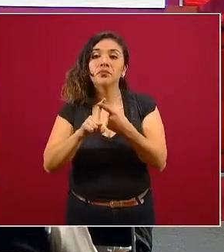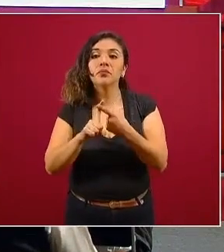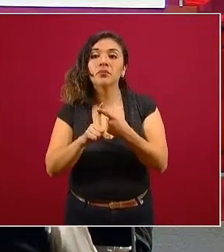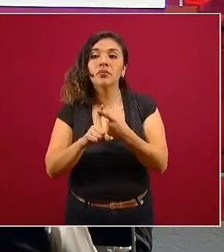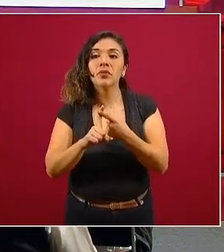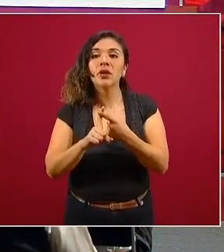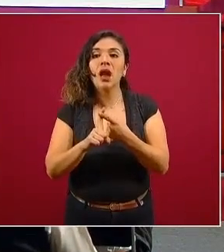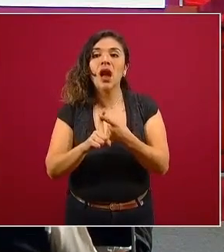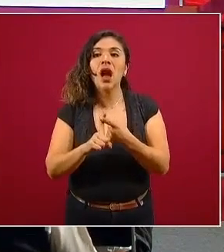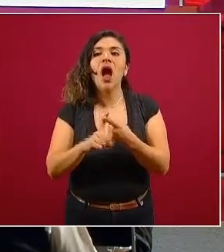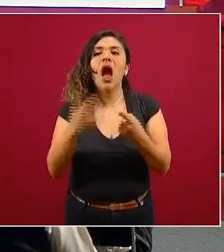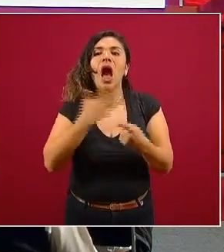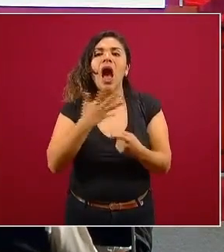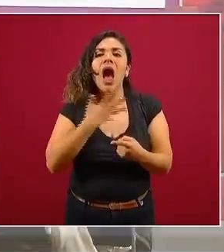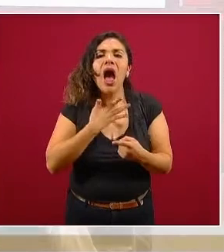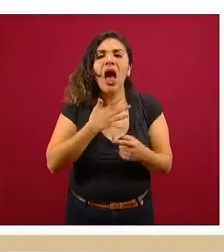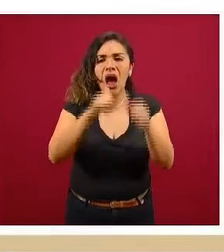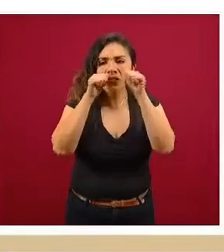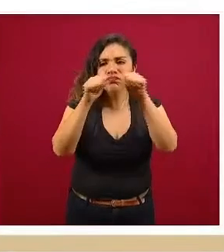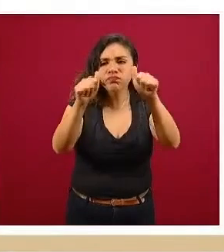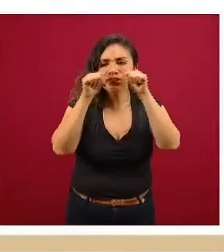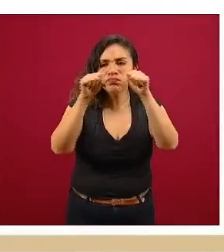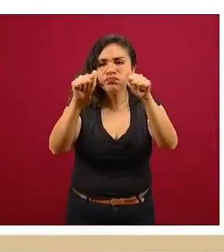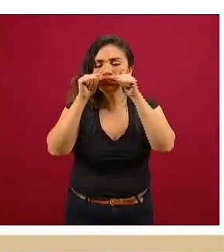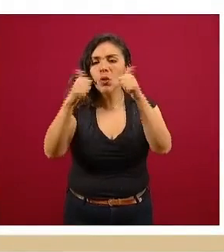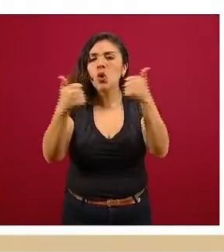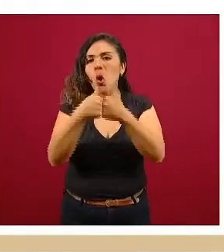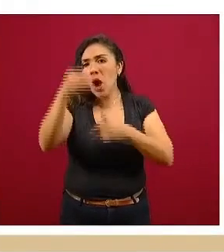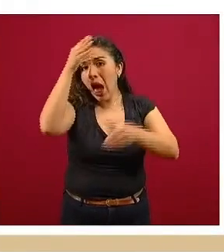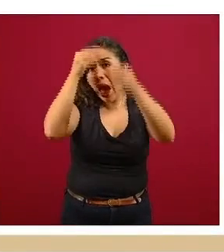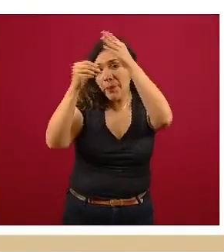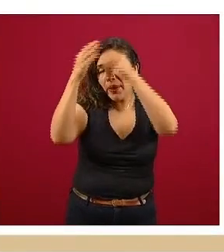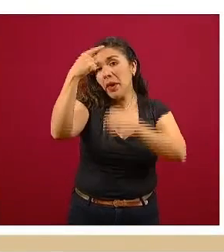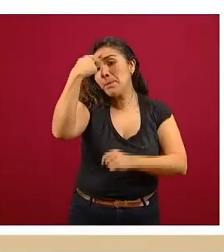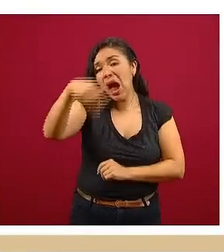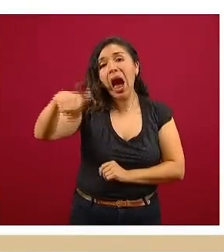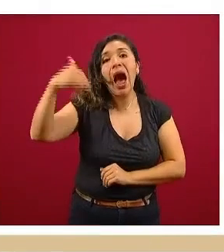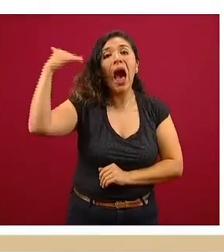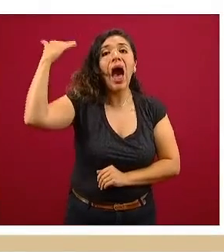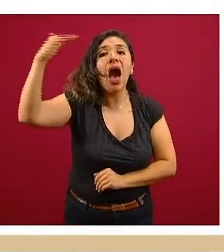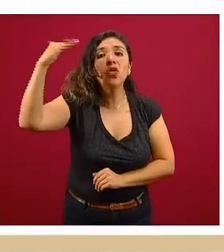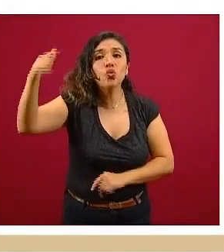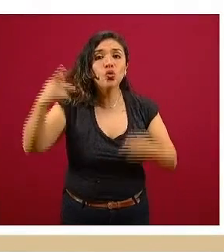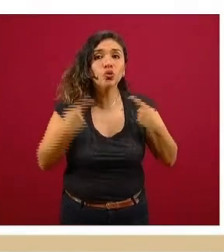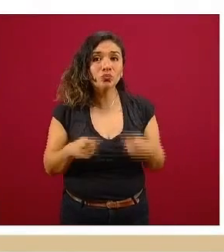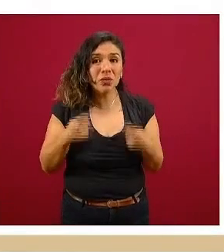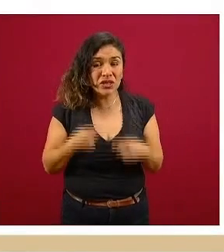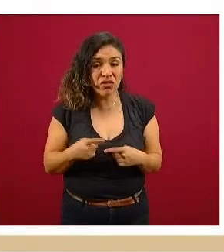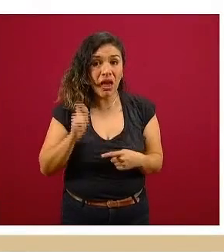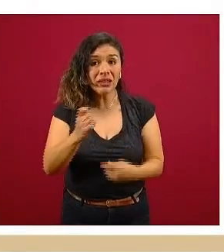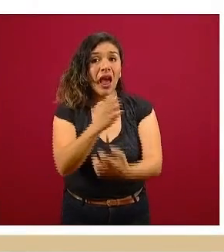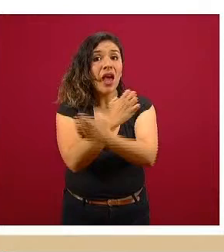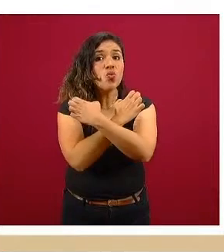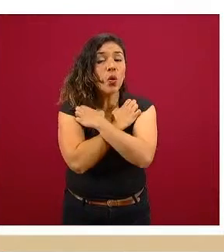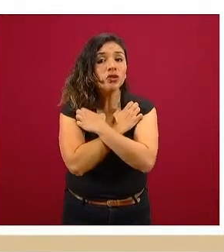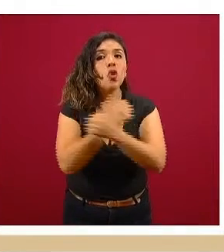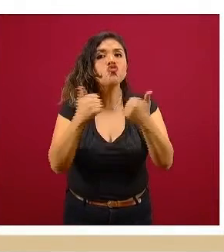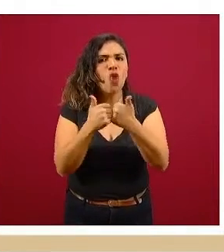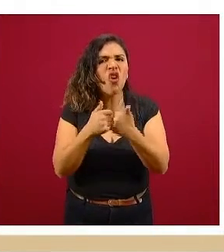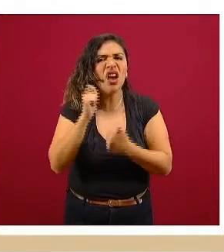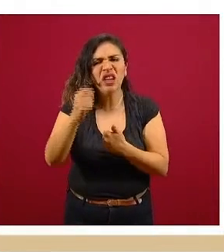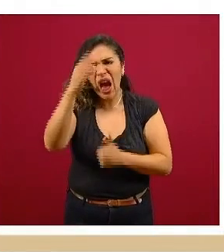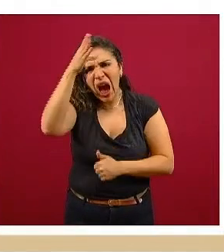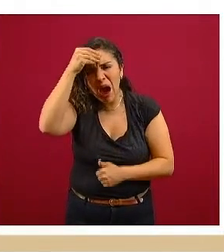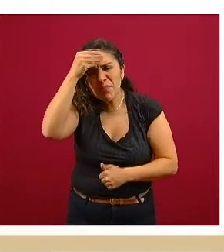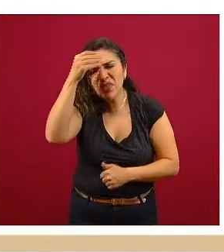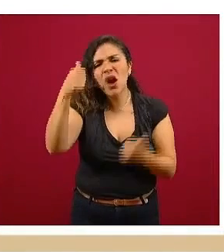decir, están orientados a el aprendizaje de los adultos. La educación está basada en